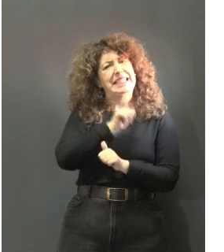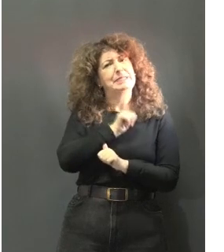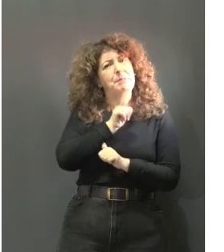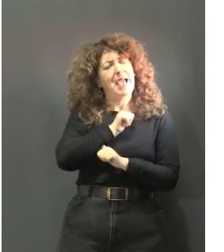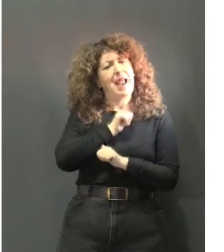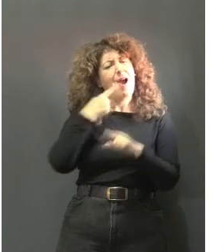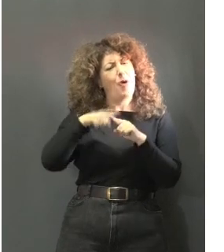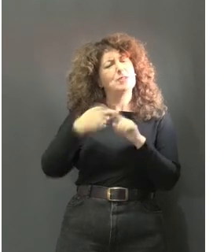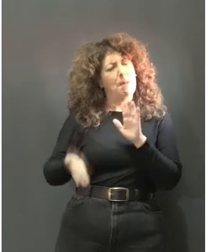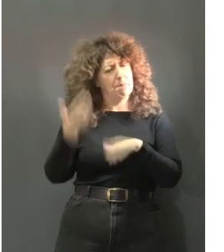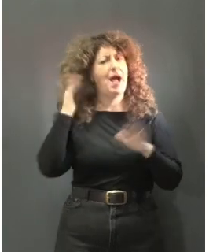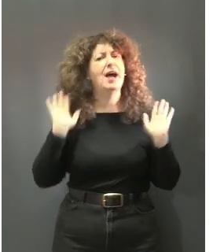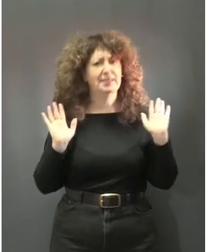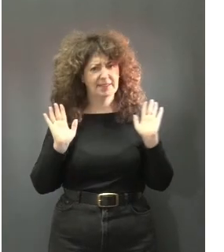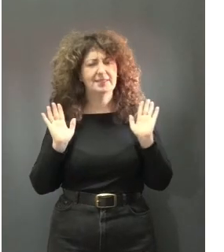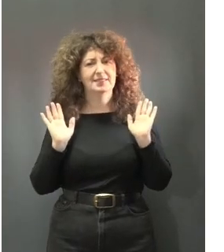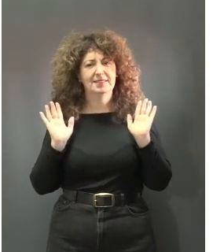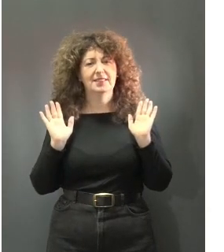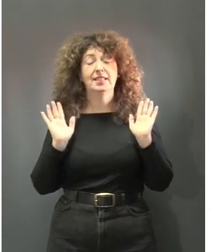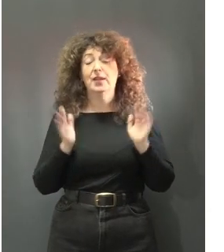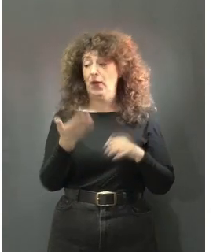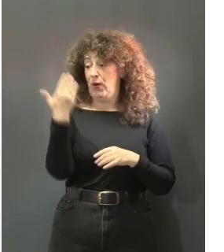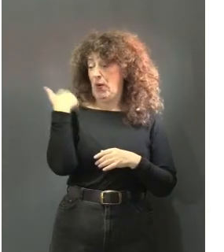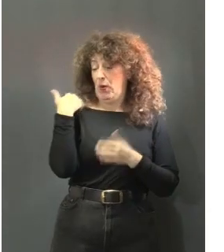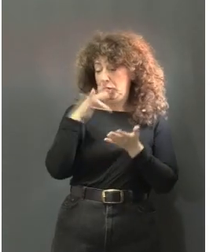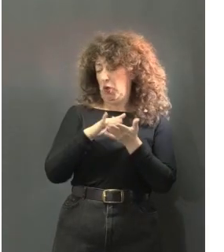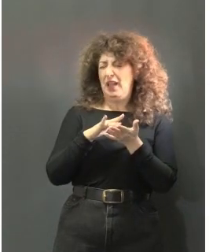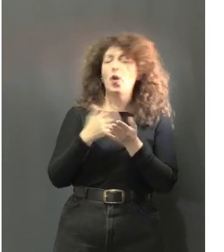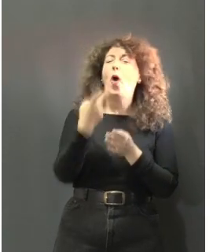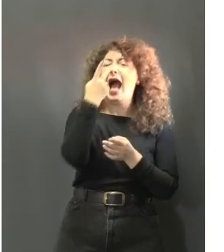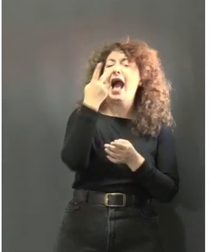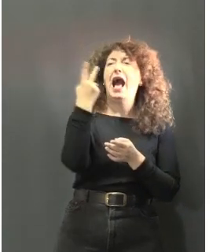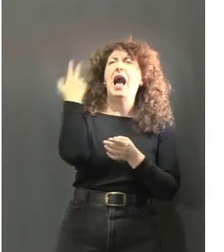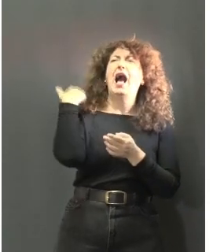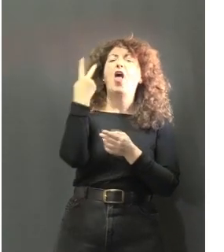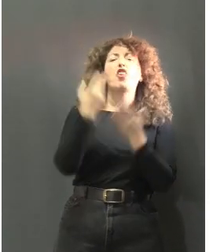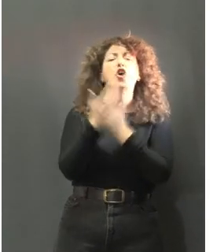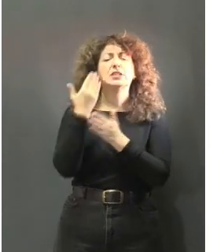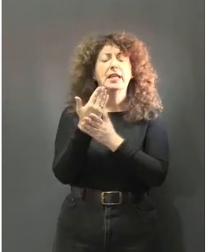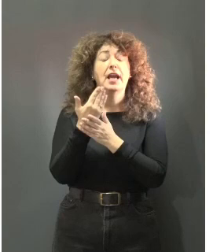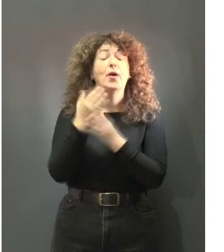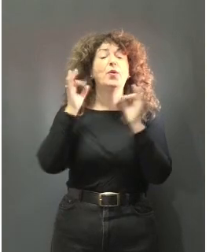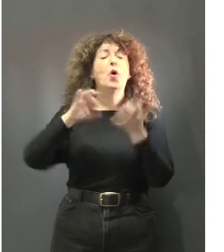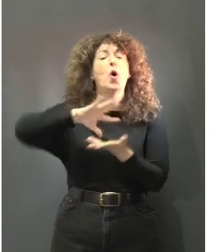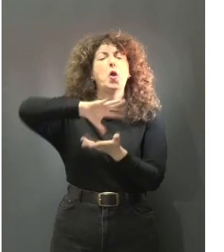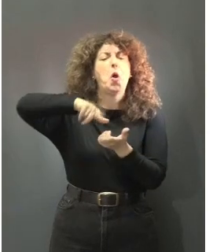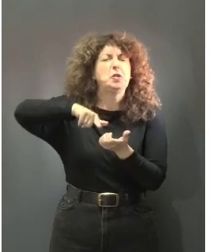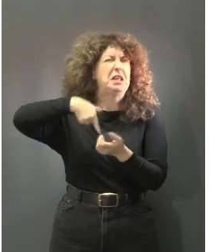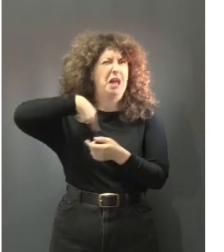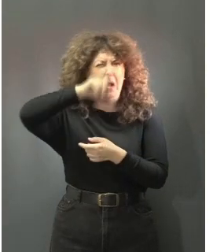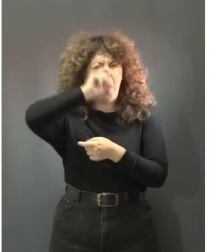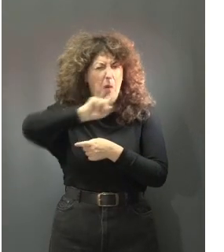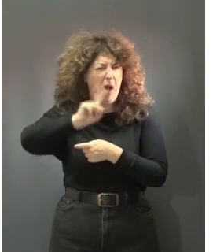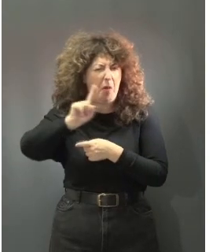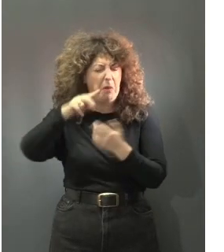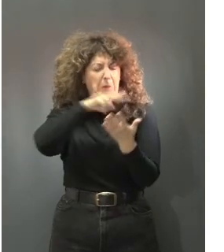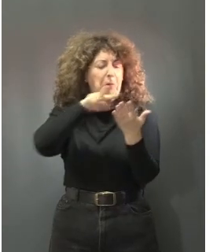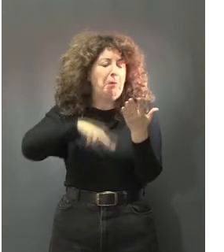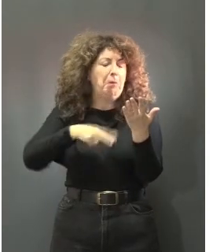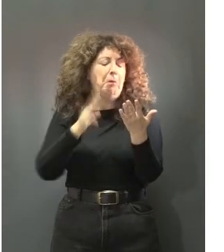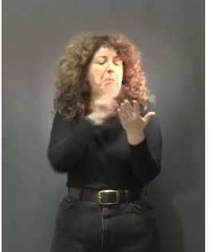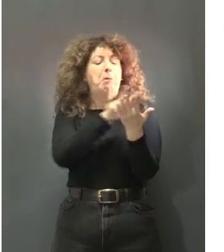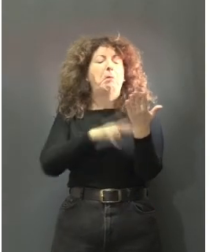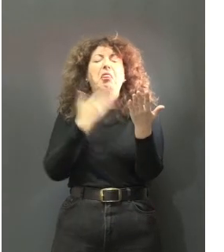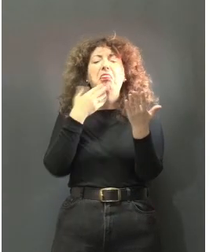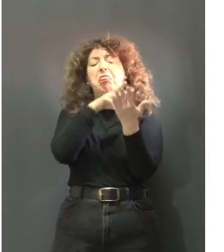más. El otro día, hace 2 días, salta una noticia, no sé dónde estaba mirando, pues de estas cosas que mira